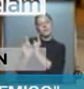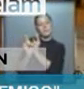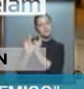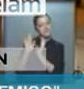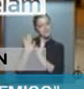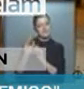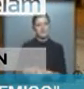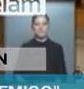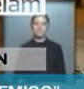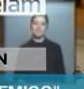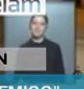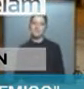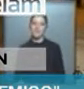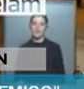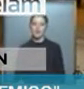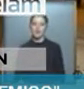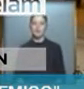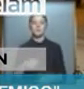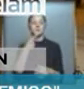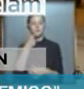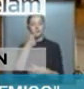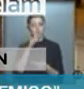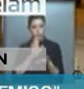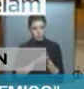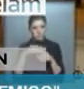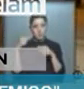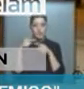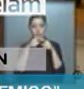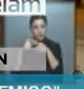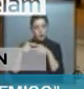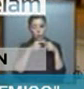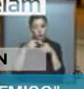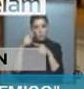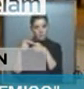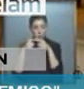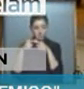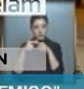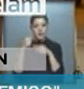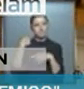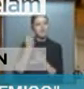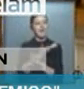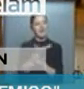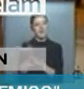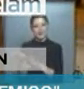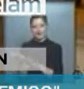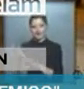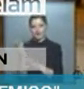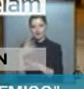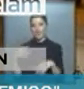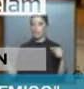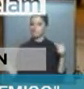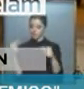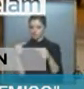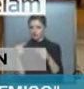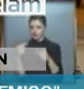que tenés ver, razón. tiene que ver con esto. Yo creo que la discusión política generalmente es una discusión confrontativa. Y yo